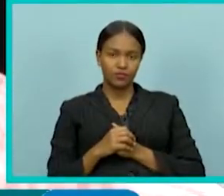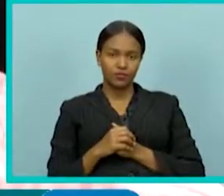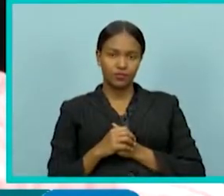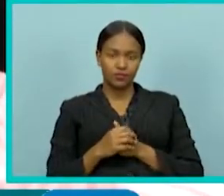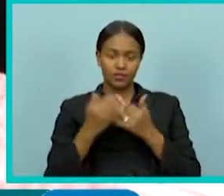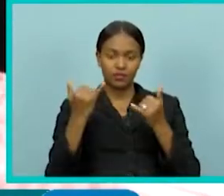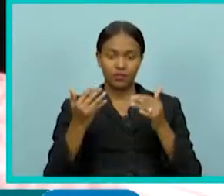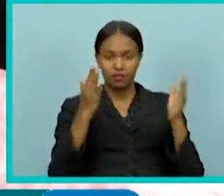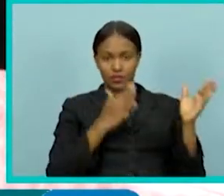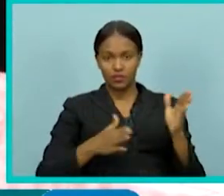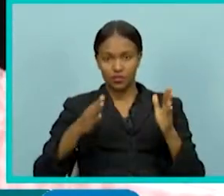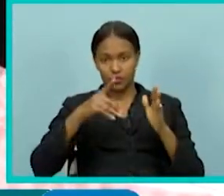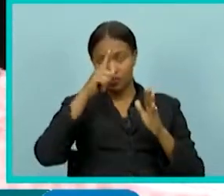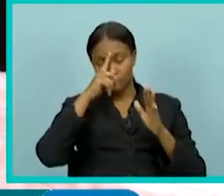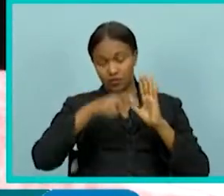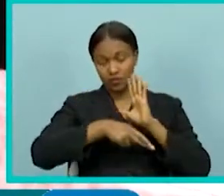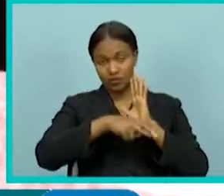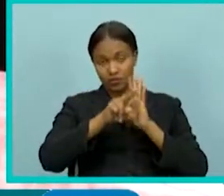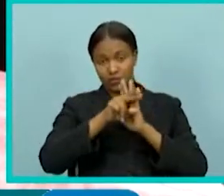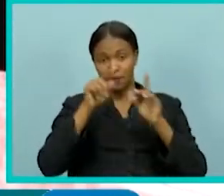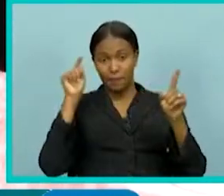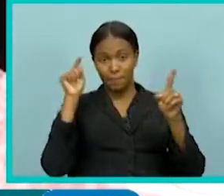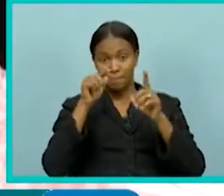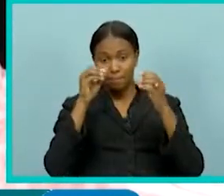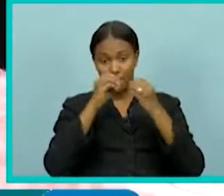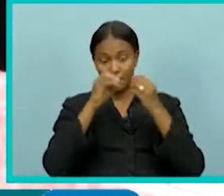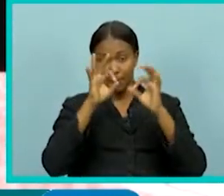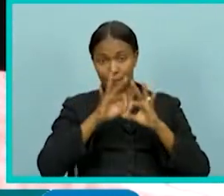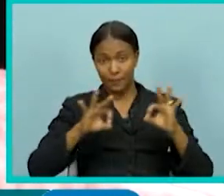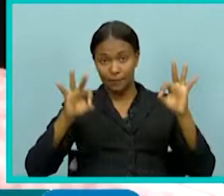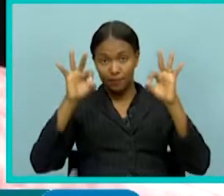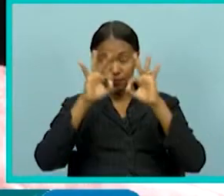la reforma, uno de los puntos más críticos y más